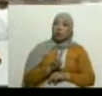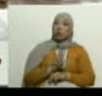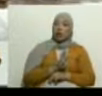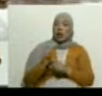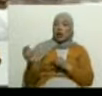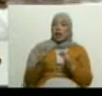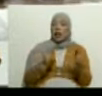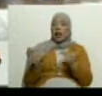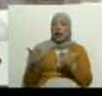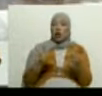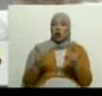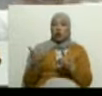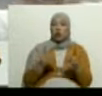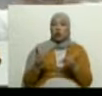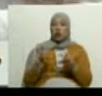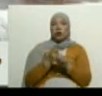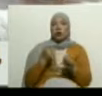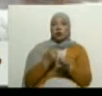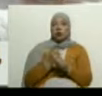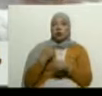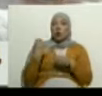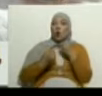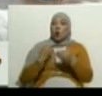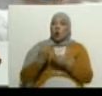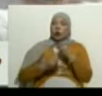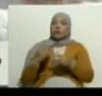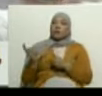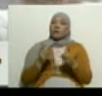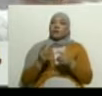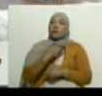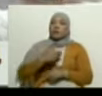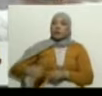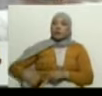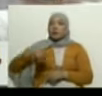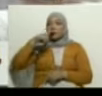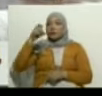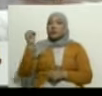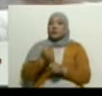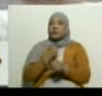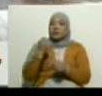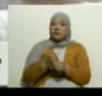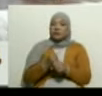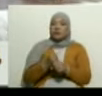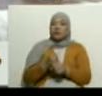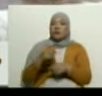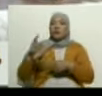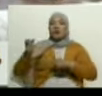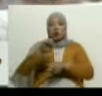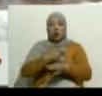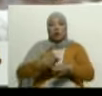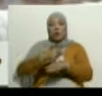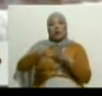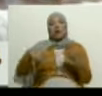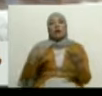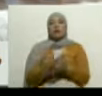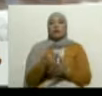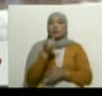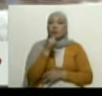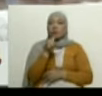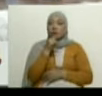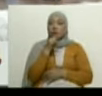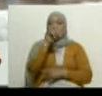por supuesto, lo que acaba de hacer el presidente Nicolás Maduro ayer en mandar su comisión del gobierno nacional a Barbados para